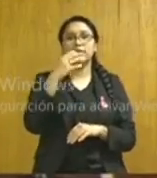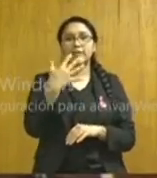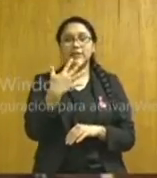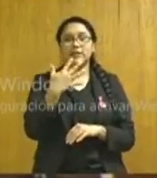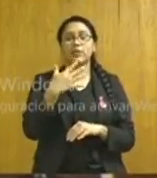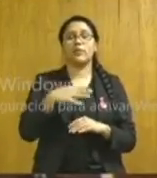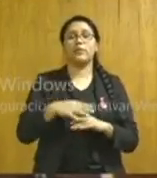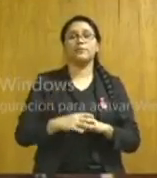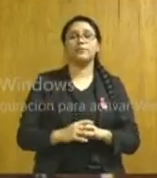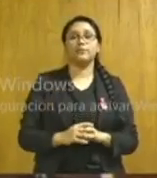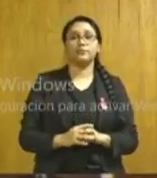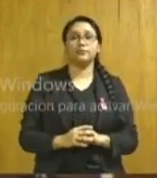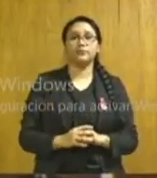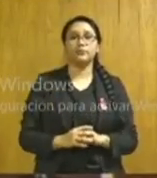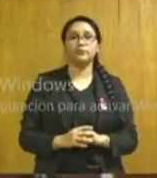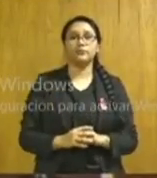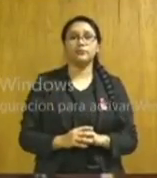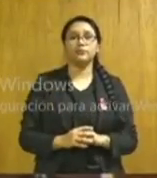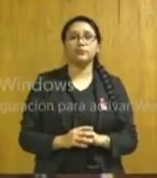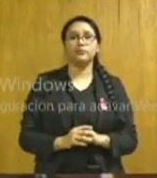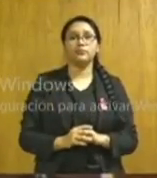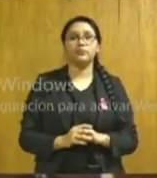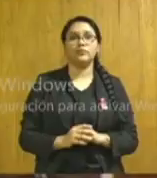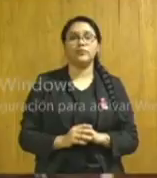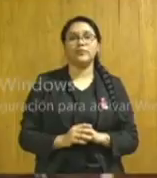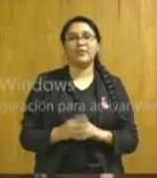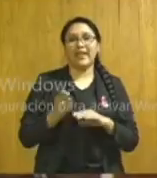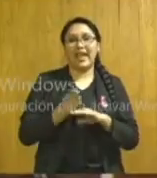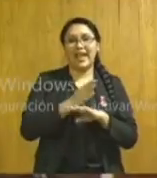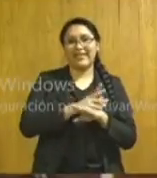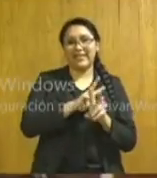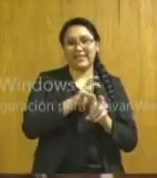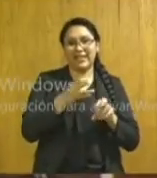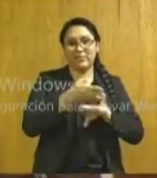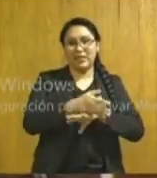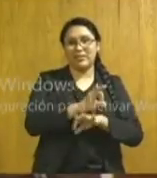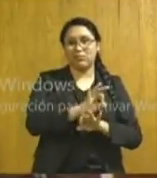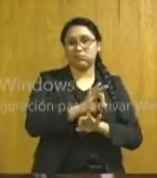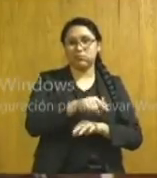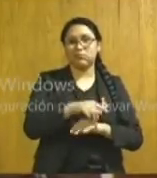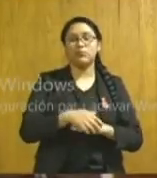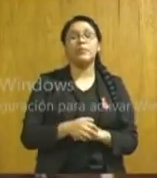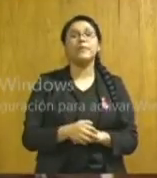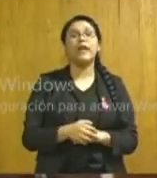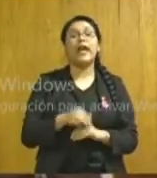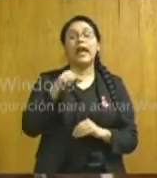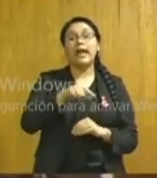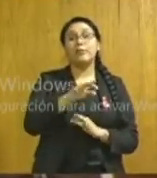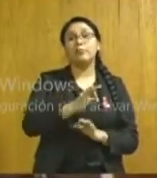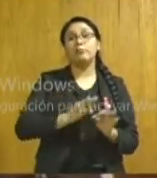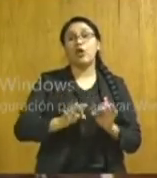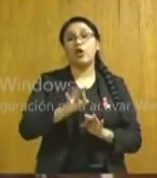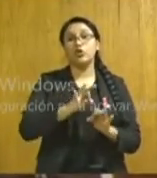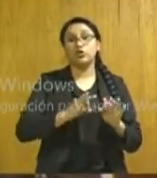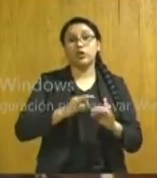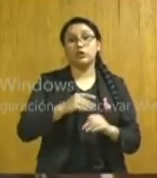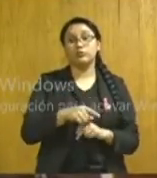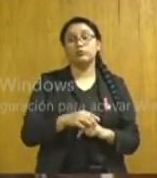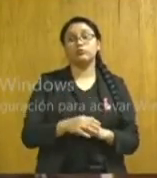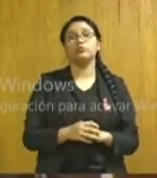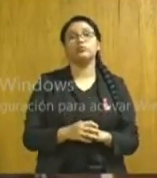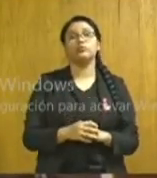D58.405 que incluimos hoy en el BAE. Este proyecto, presidente,